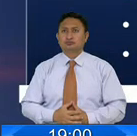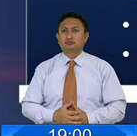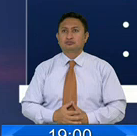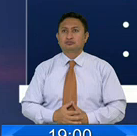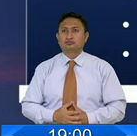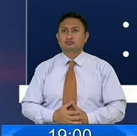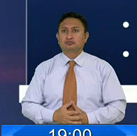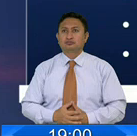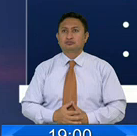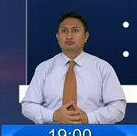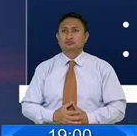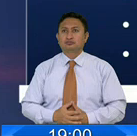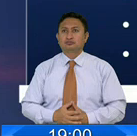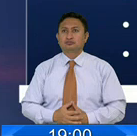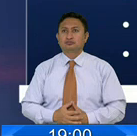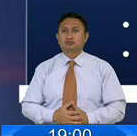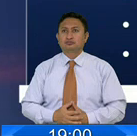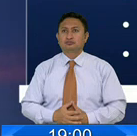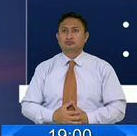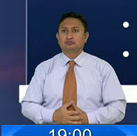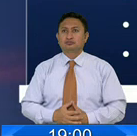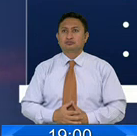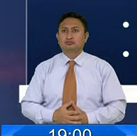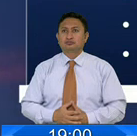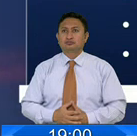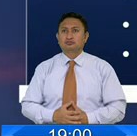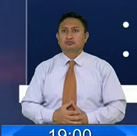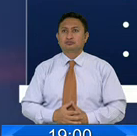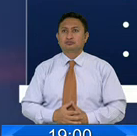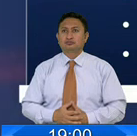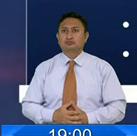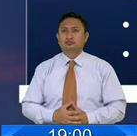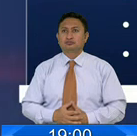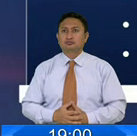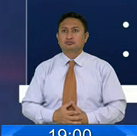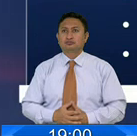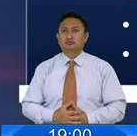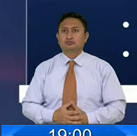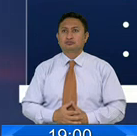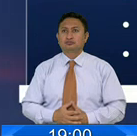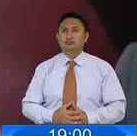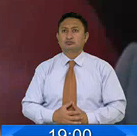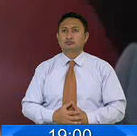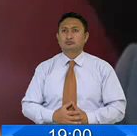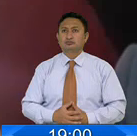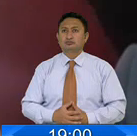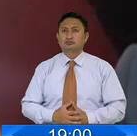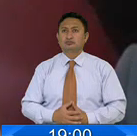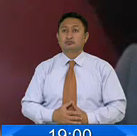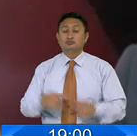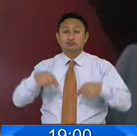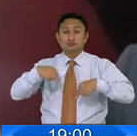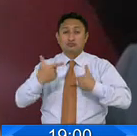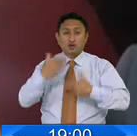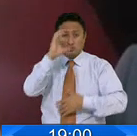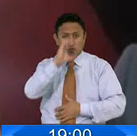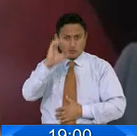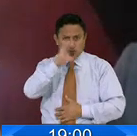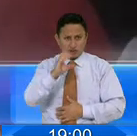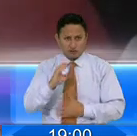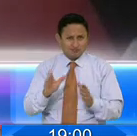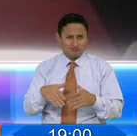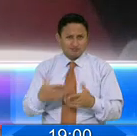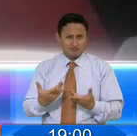pares, incluyendo el 0 el viernes 2 de abril y el domingo 4 de abril. Estamos buscando